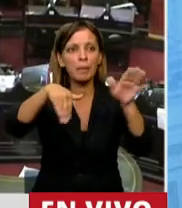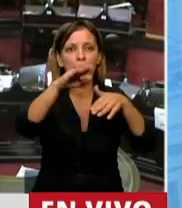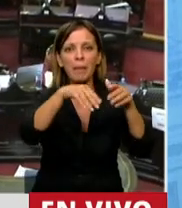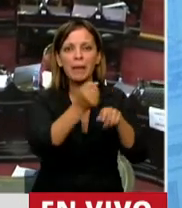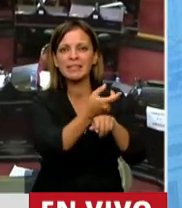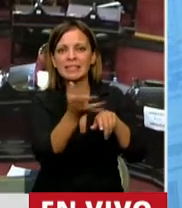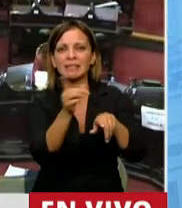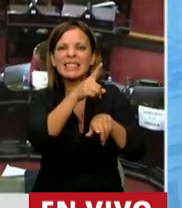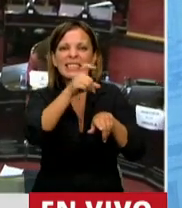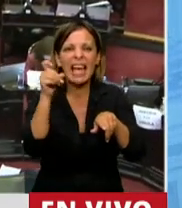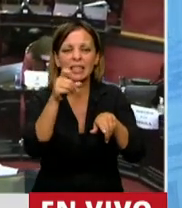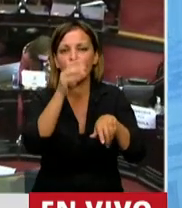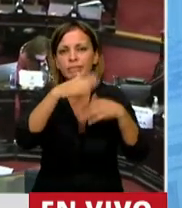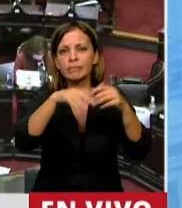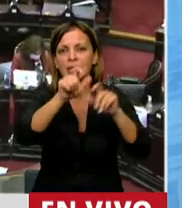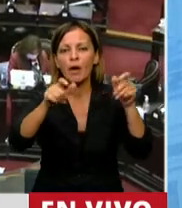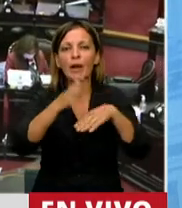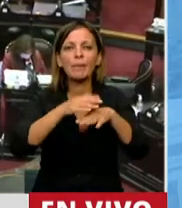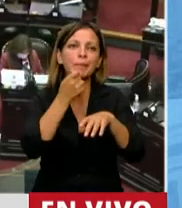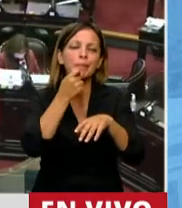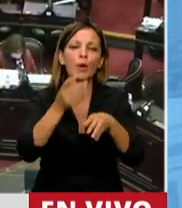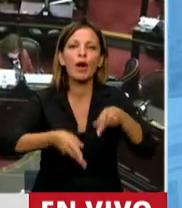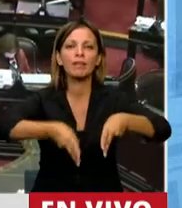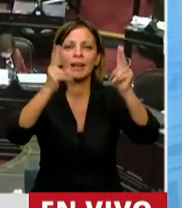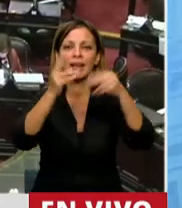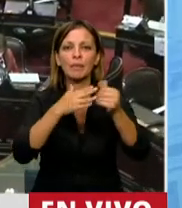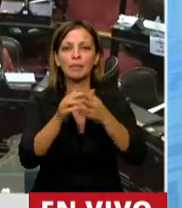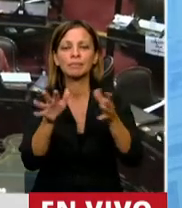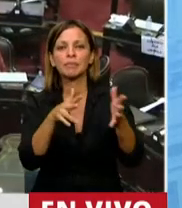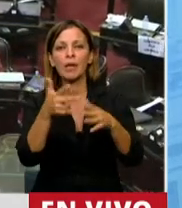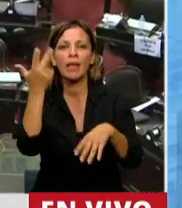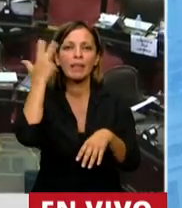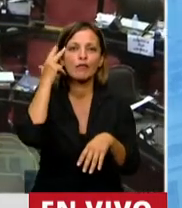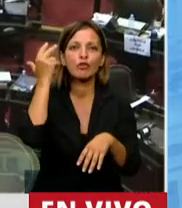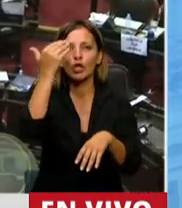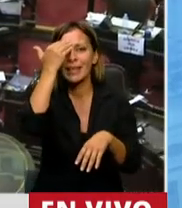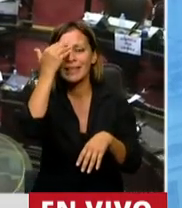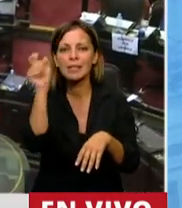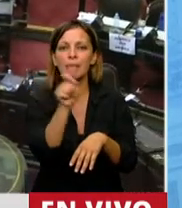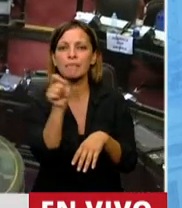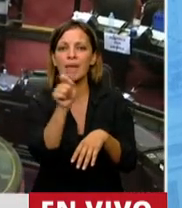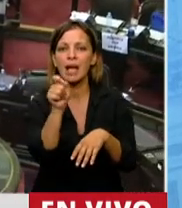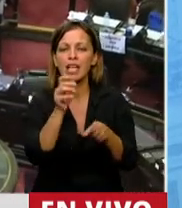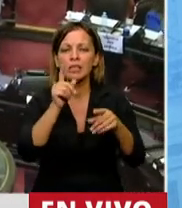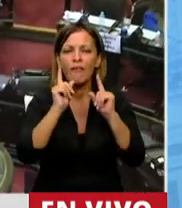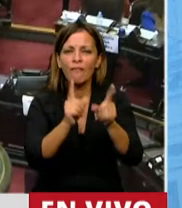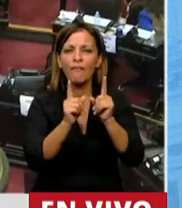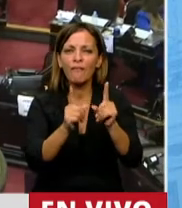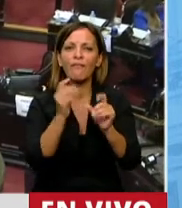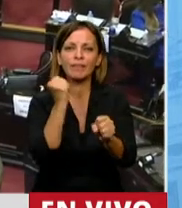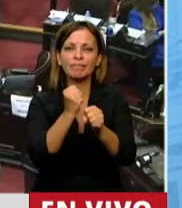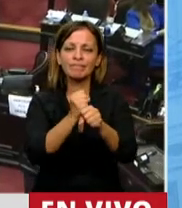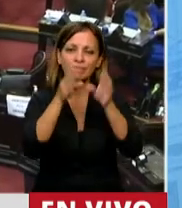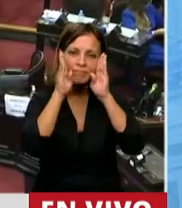tienen principalmente la construcción de edificios, un porcentaje entre 15 y 18 meses donde trabaja en esa